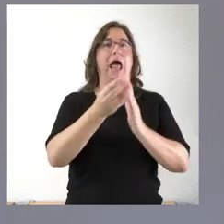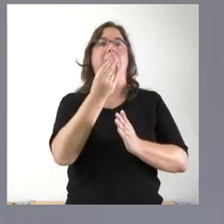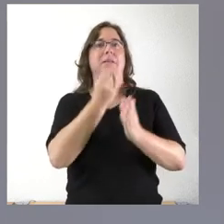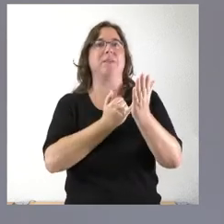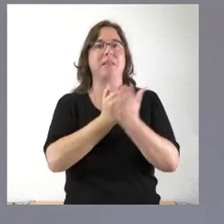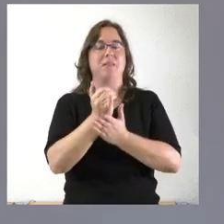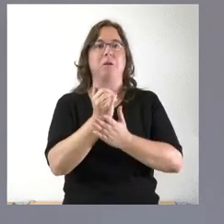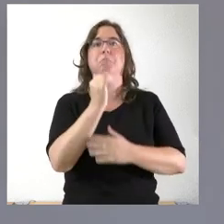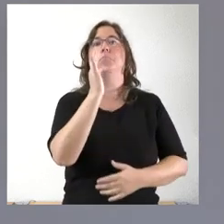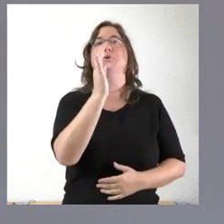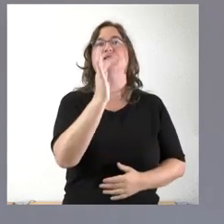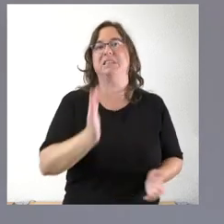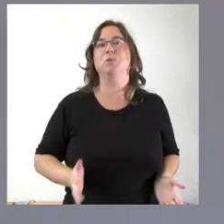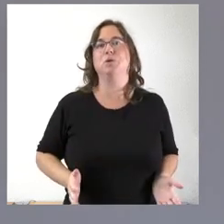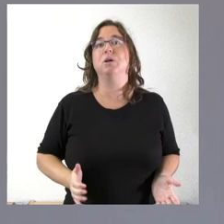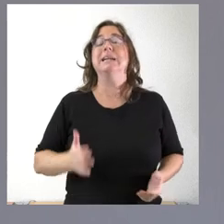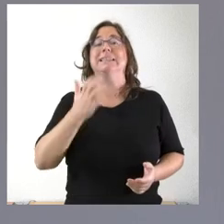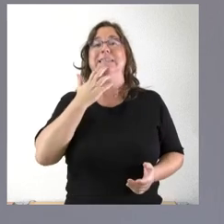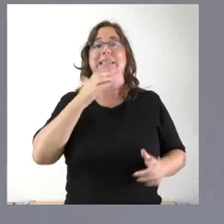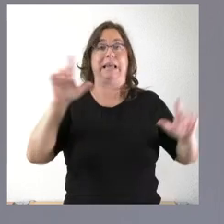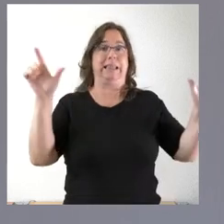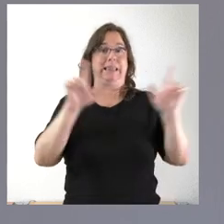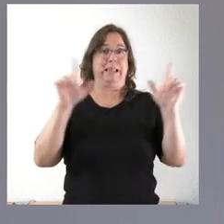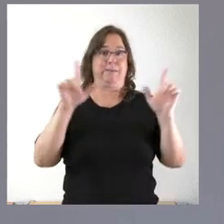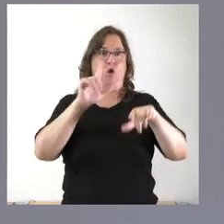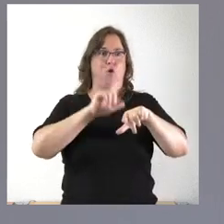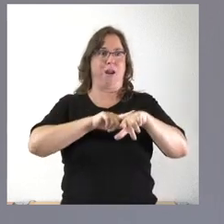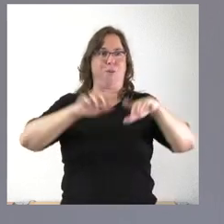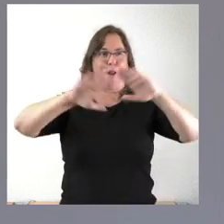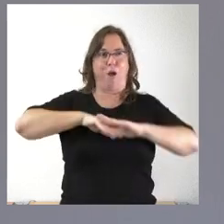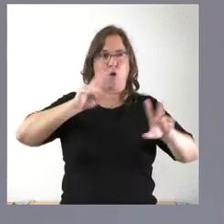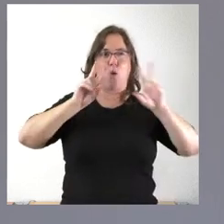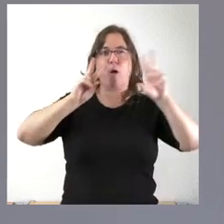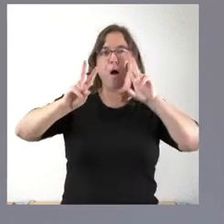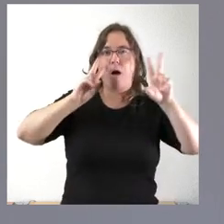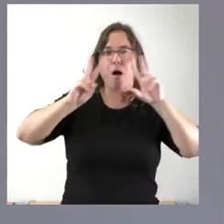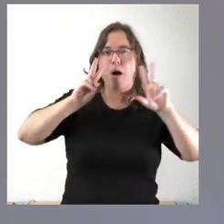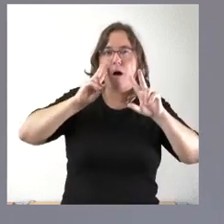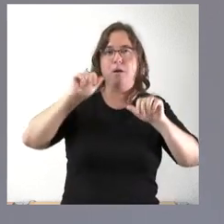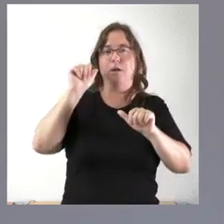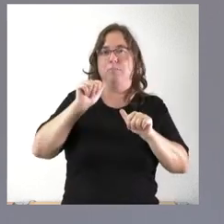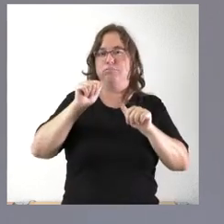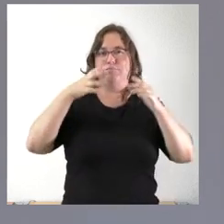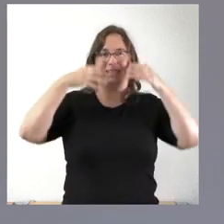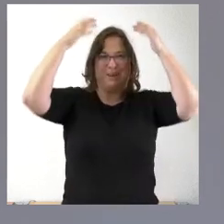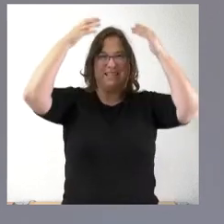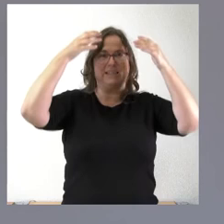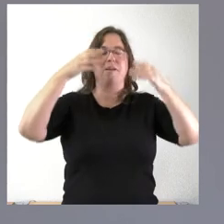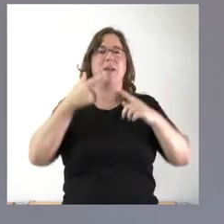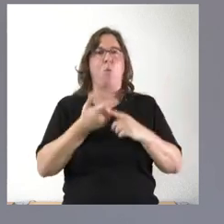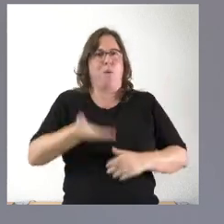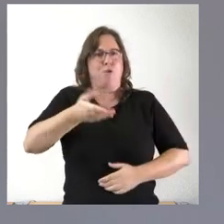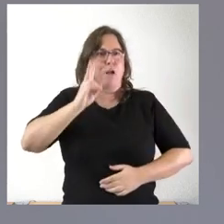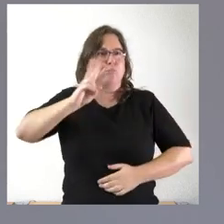positivo. Si un programa de televisión en prime time, que es visto por muchísima gente, que tiene un share, como llaman ustedes, muy